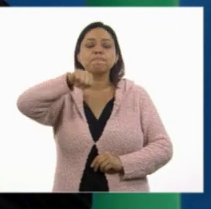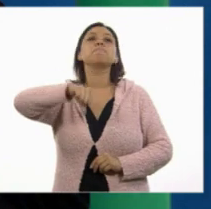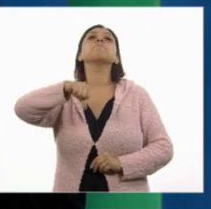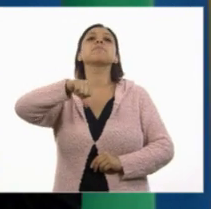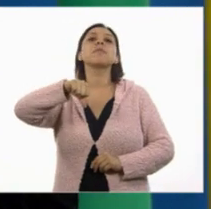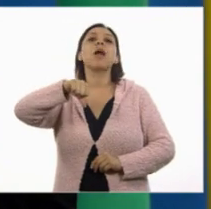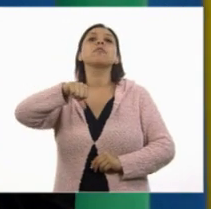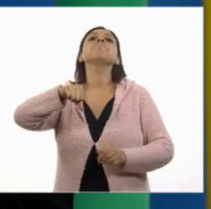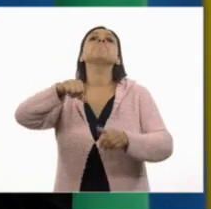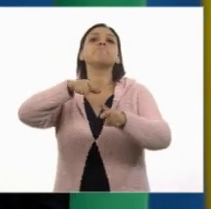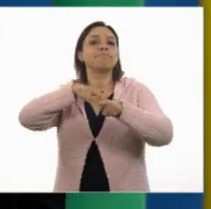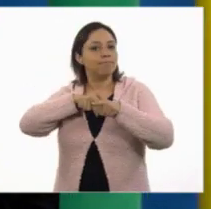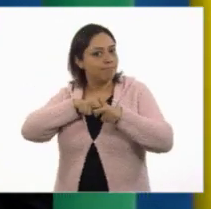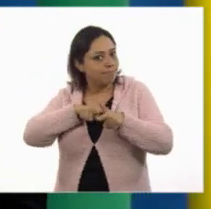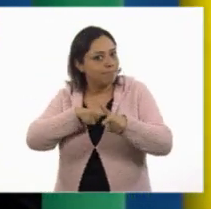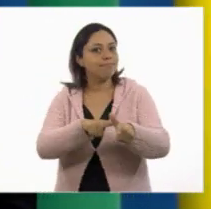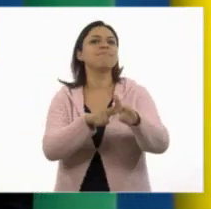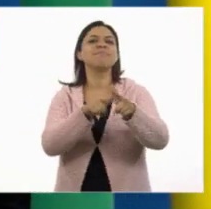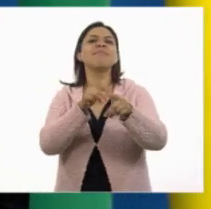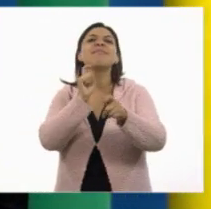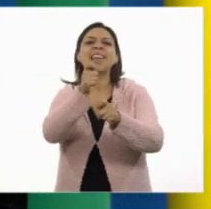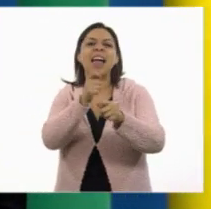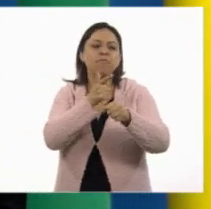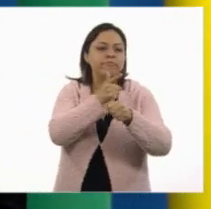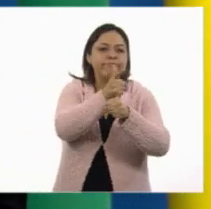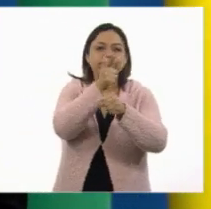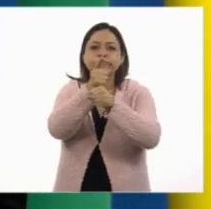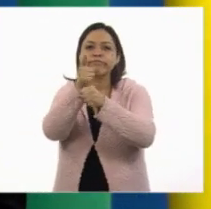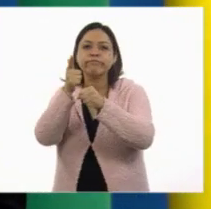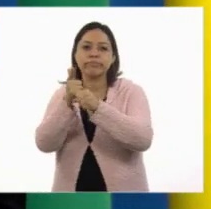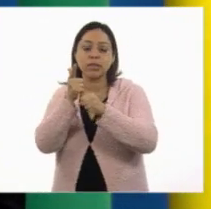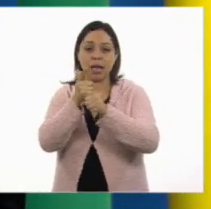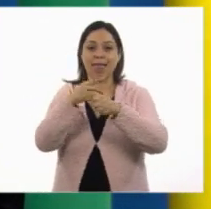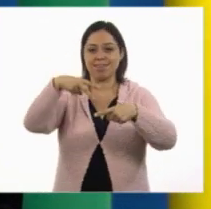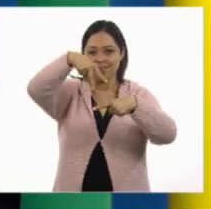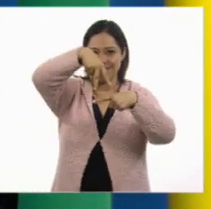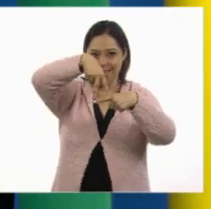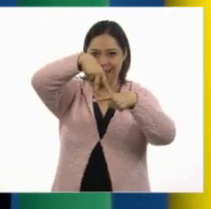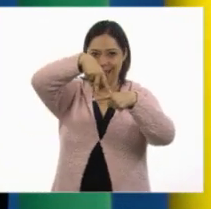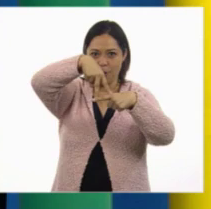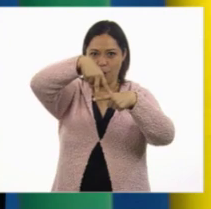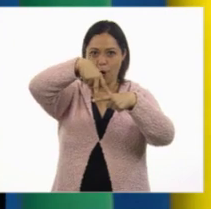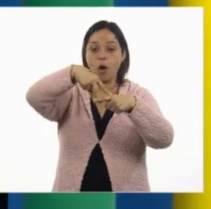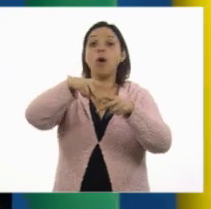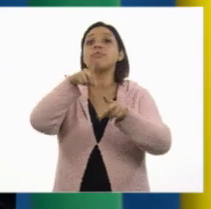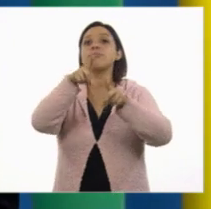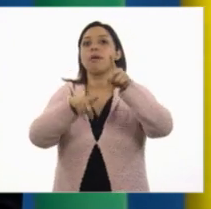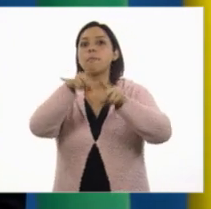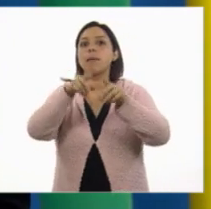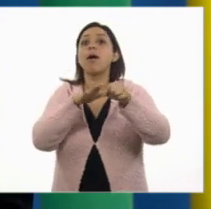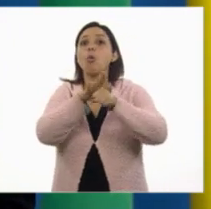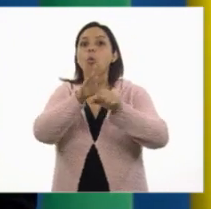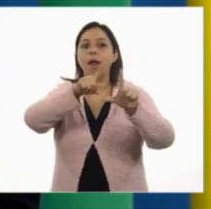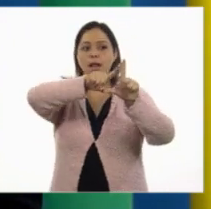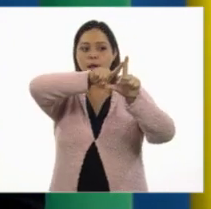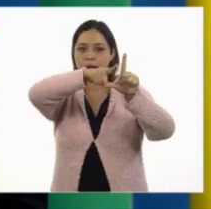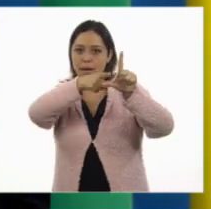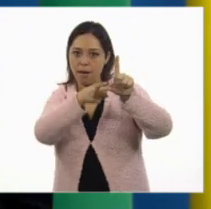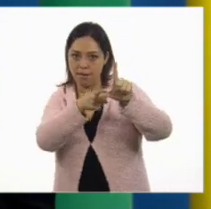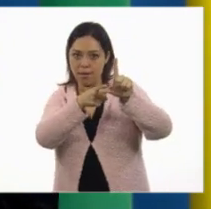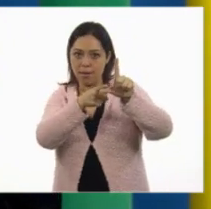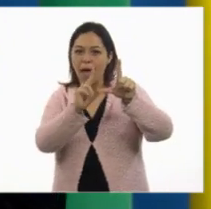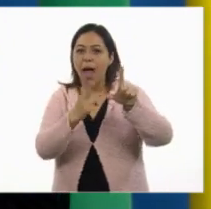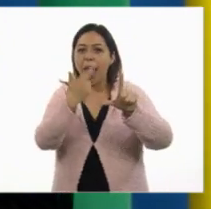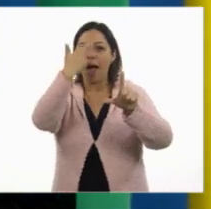seguiremos aprendiendo a identificar diferentes triángulos con base en la medida de sus ángulos. Recordemos que los que tienen